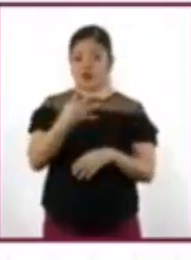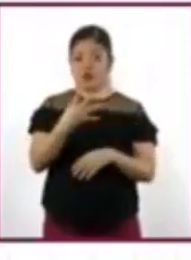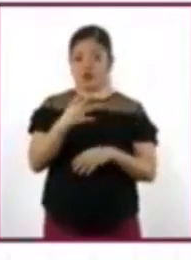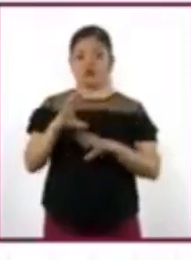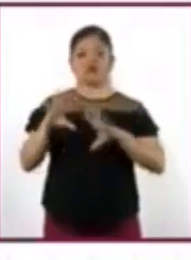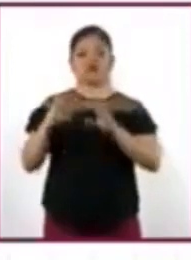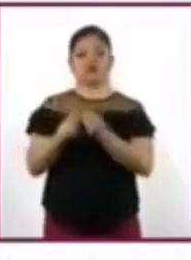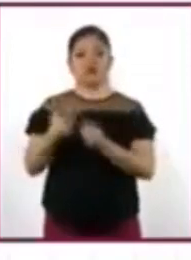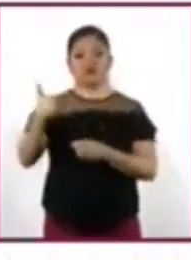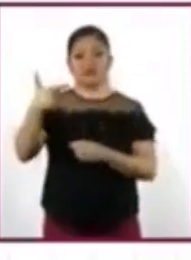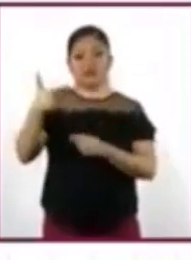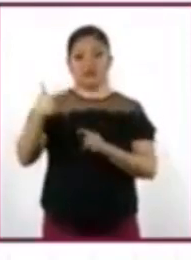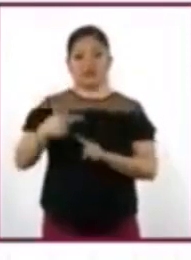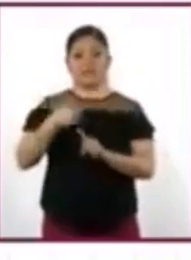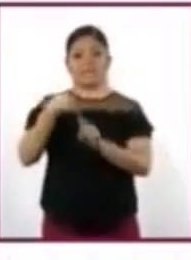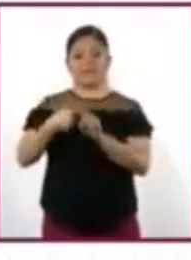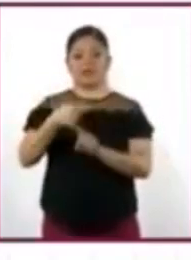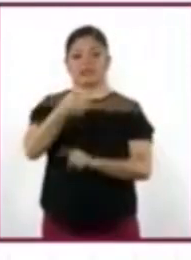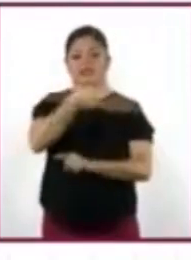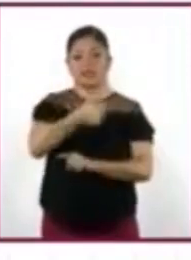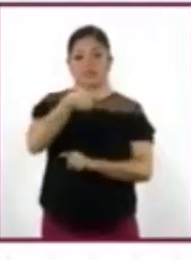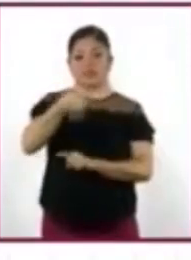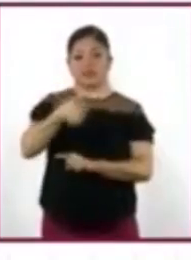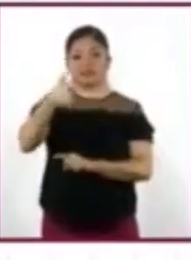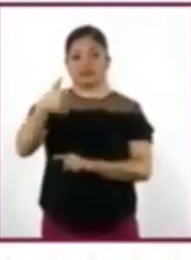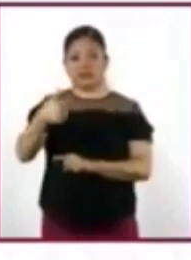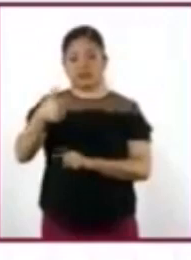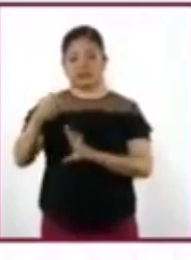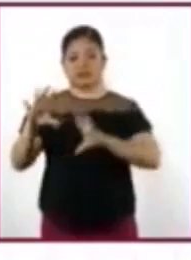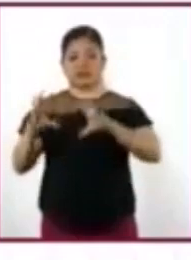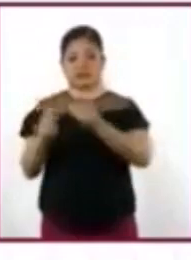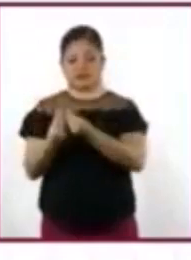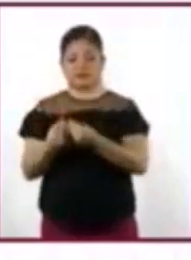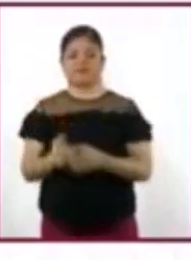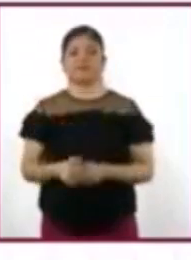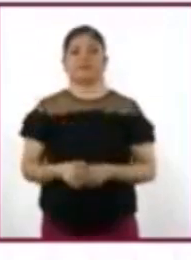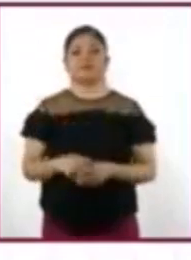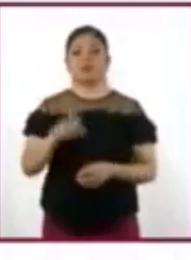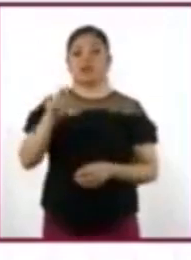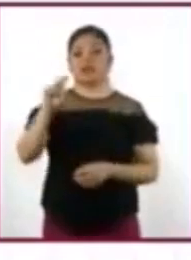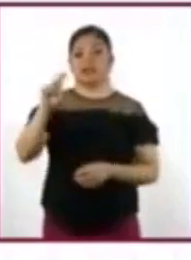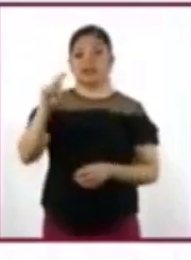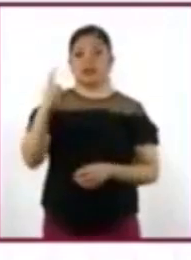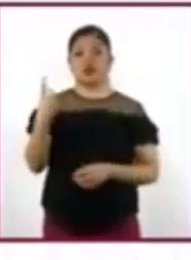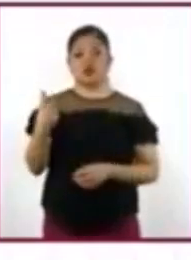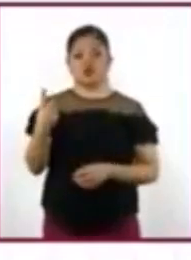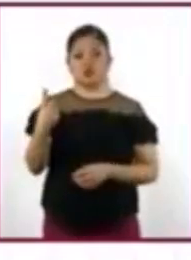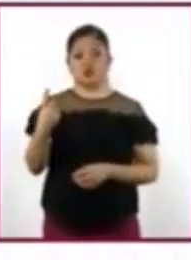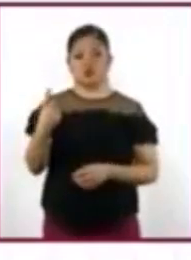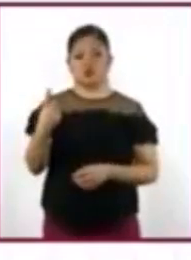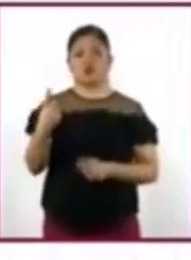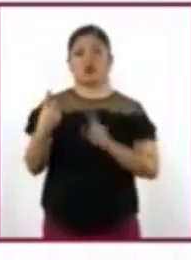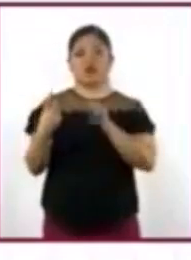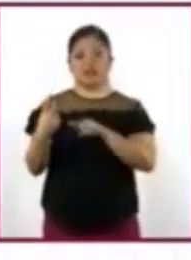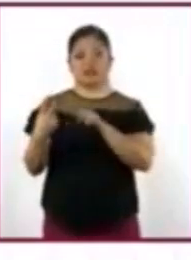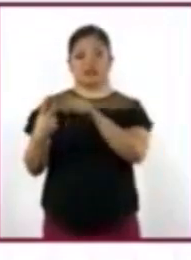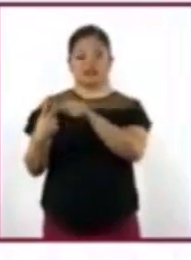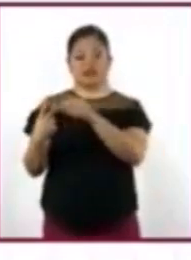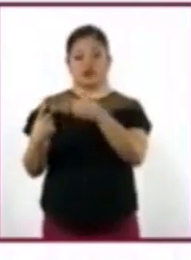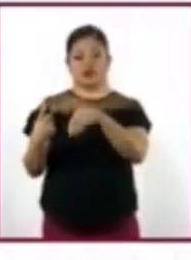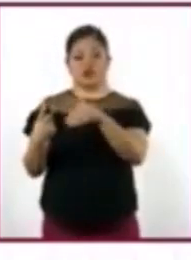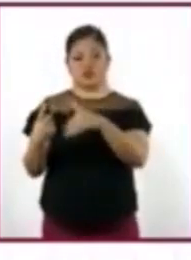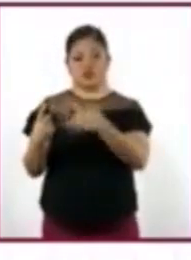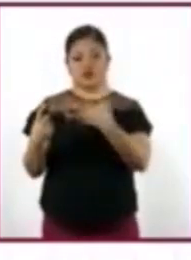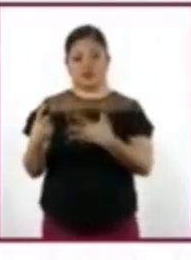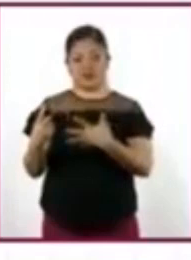se suma 7 más 3 veces el 6. Para llegar al 31, que es el término que está en la